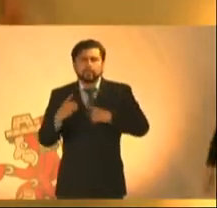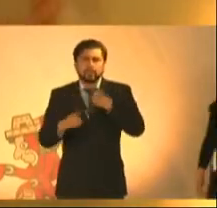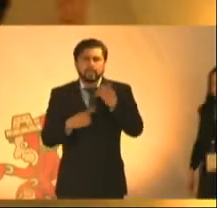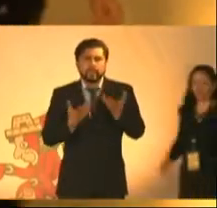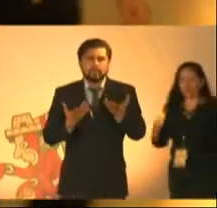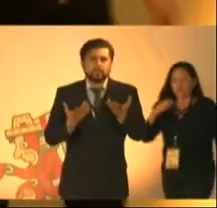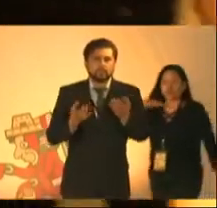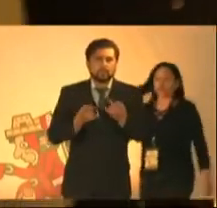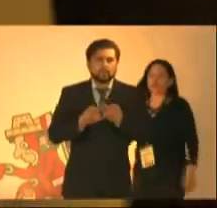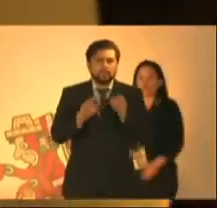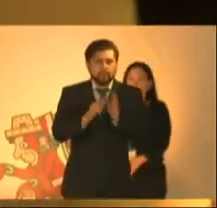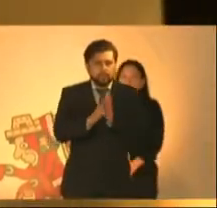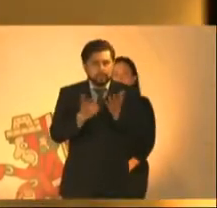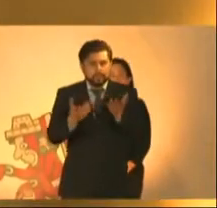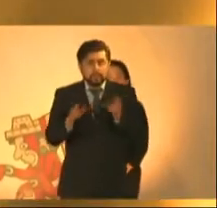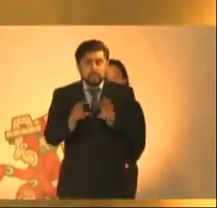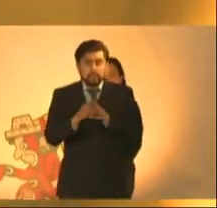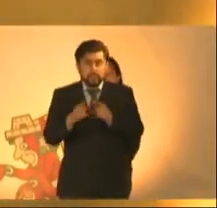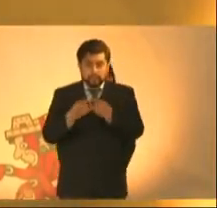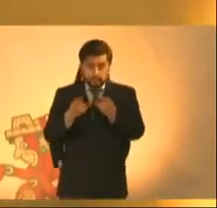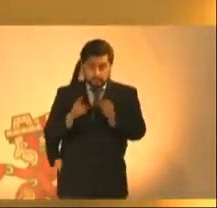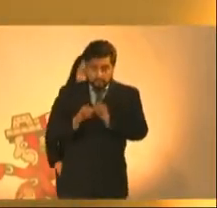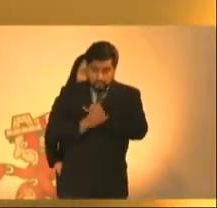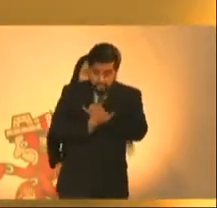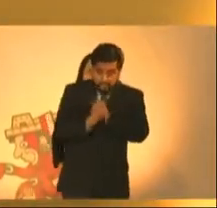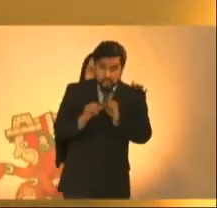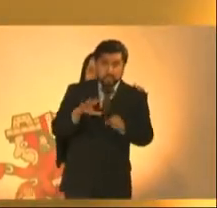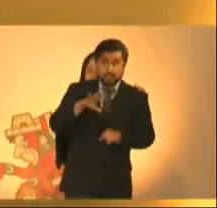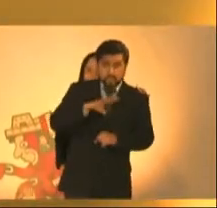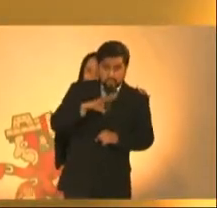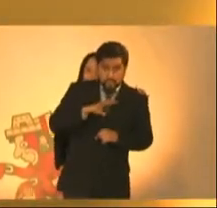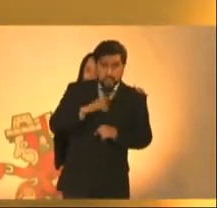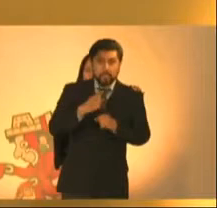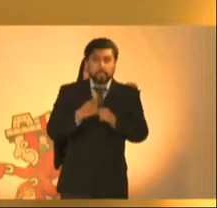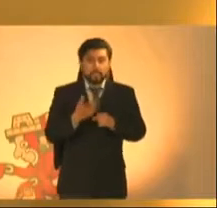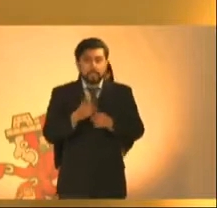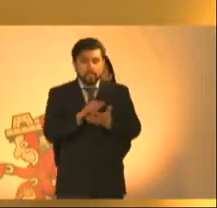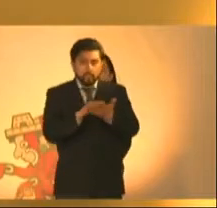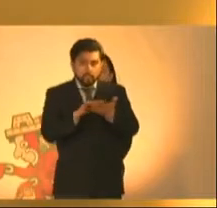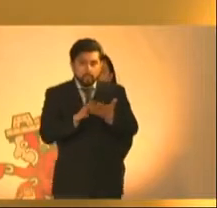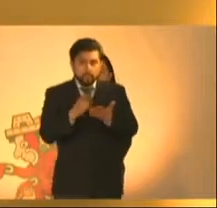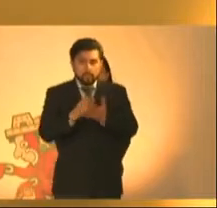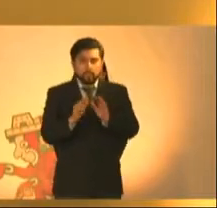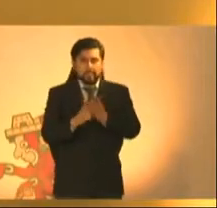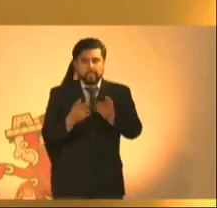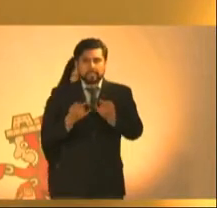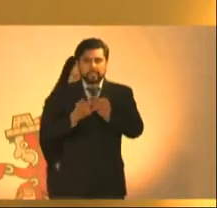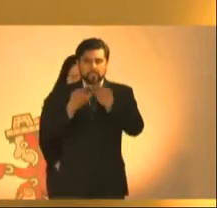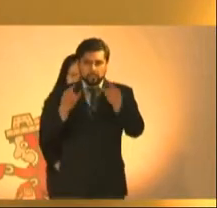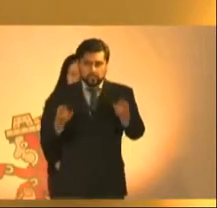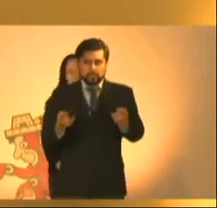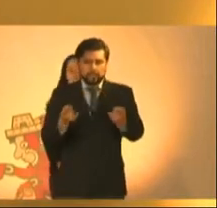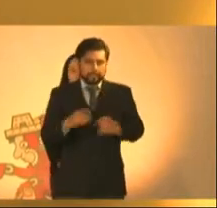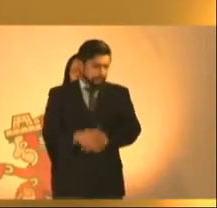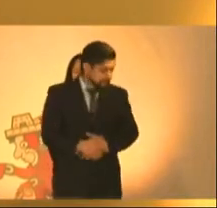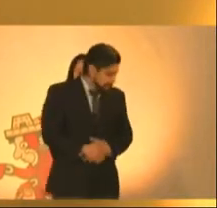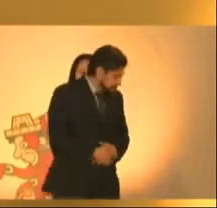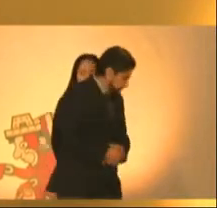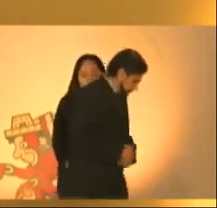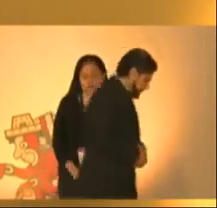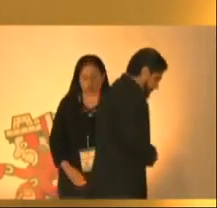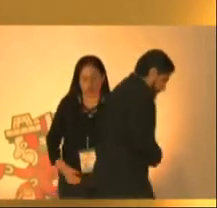novela de una novela de independencia ahí está tienen la lectura de una novela histórica situada